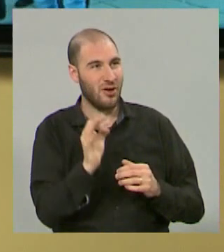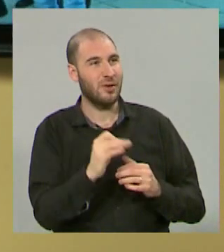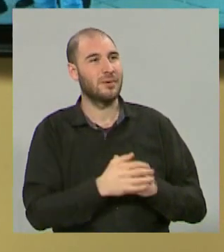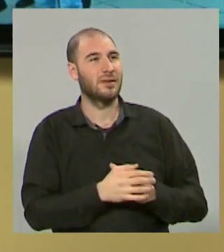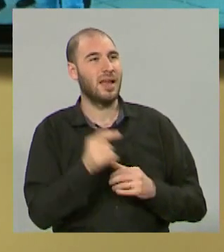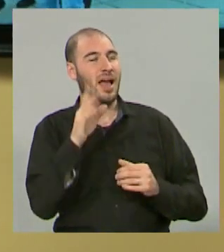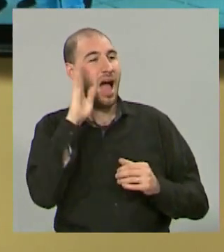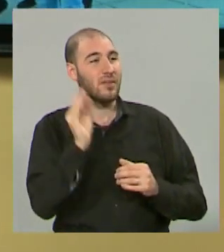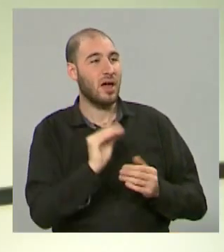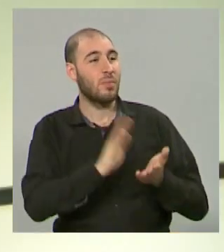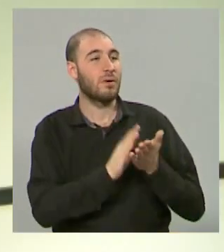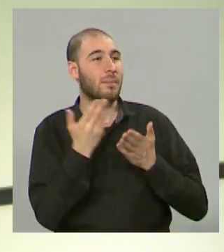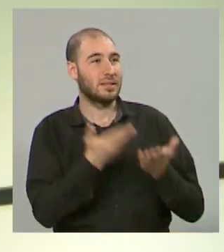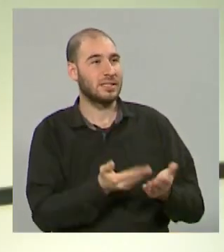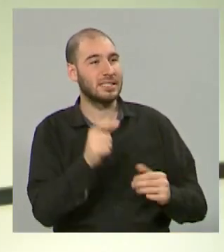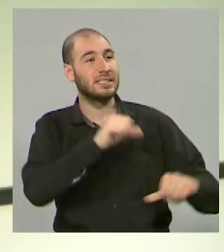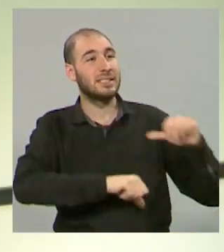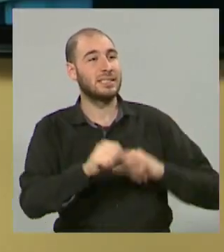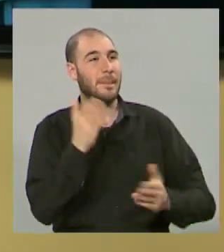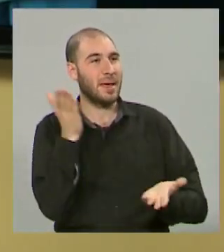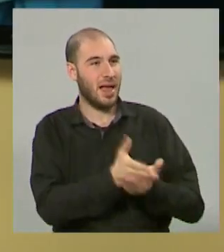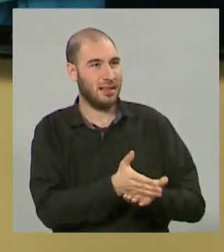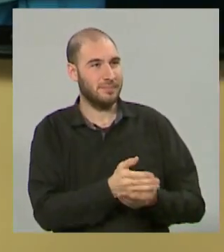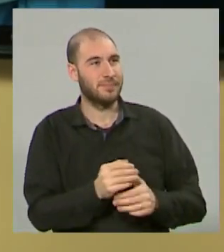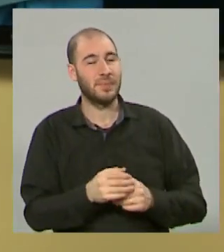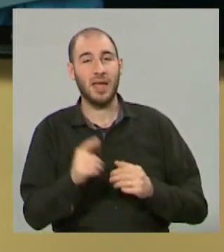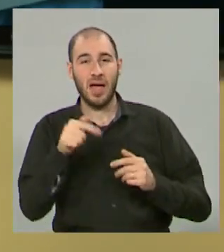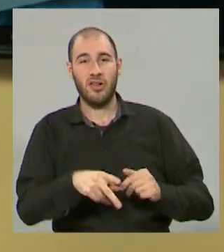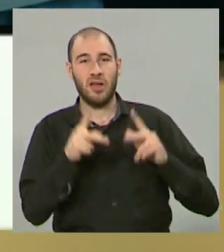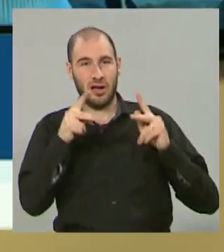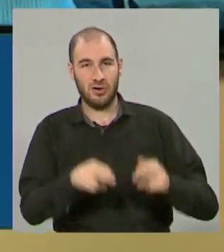Villalba, abogado especializado en ciencias penales. Así que bueno, vamos a ir